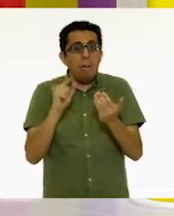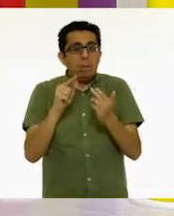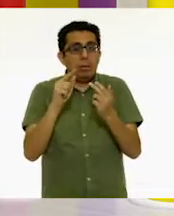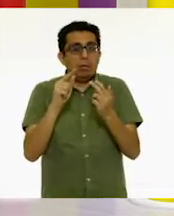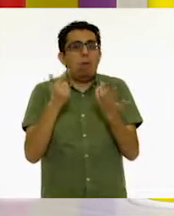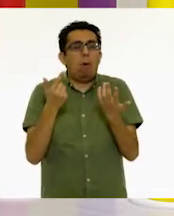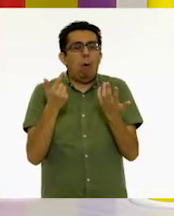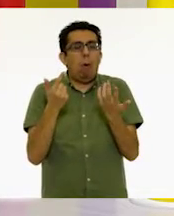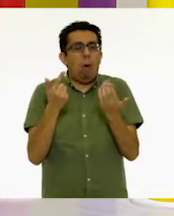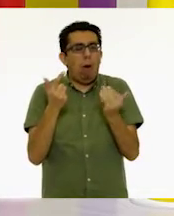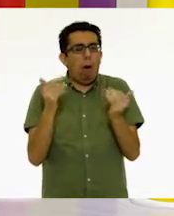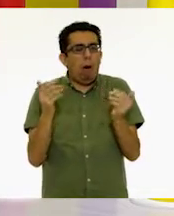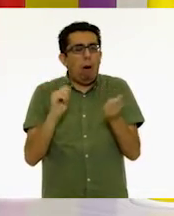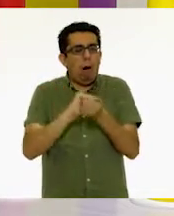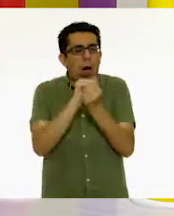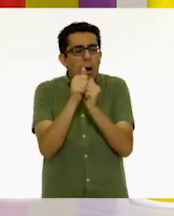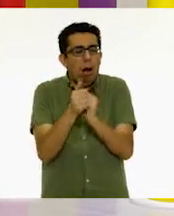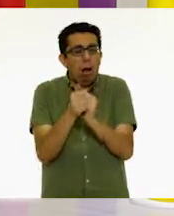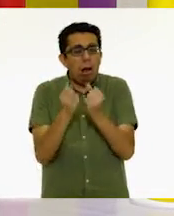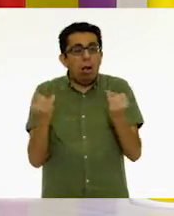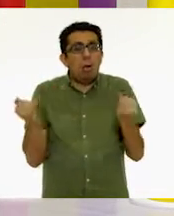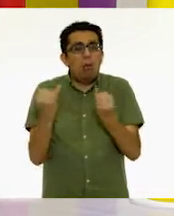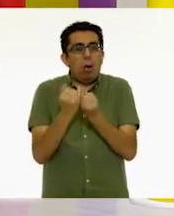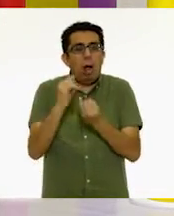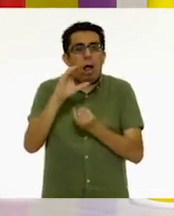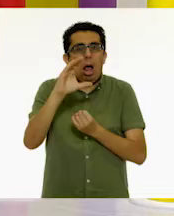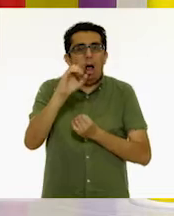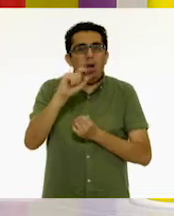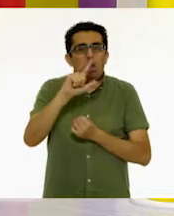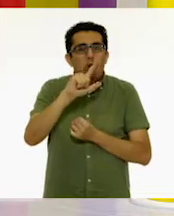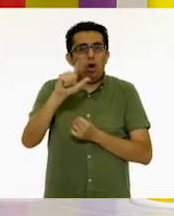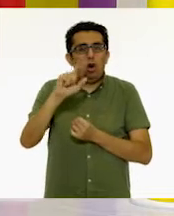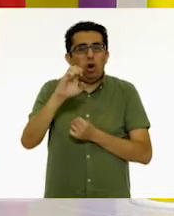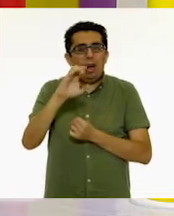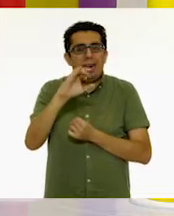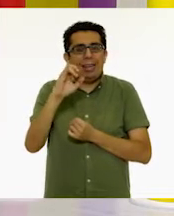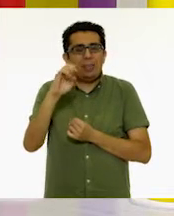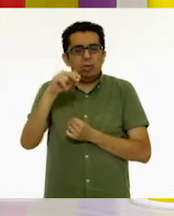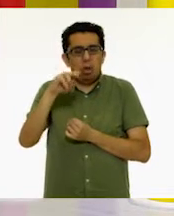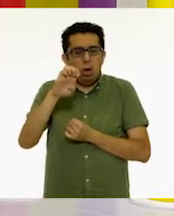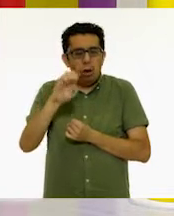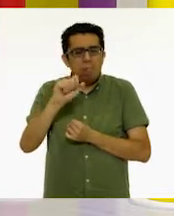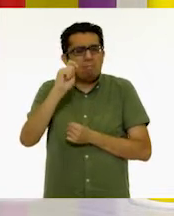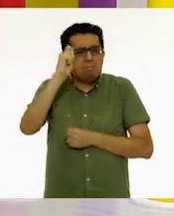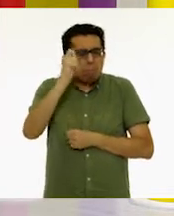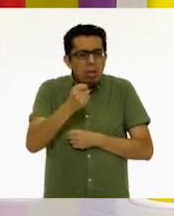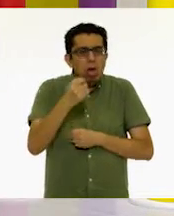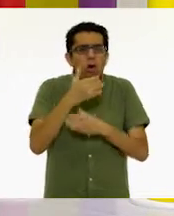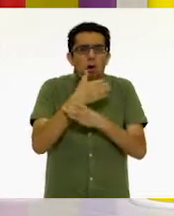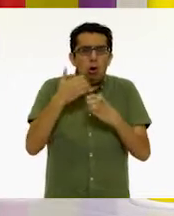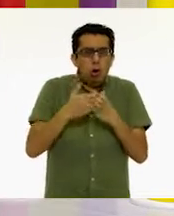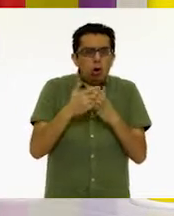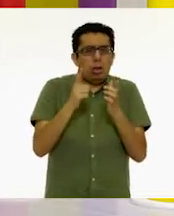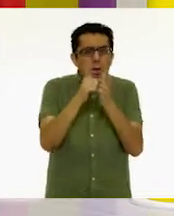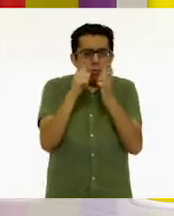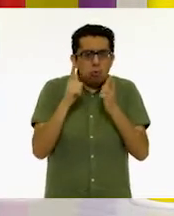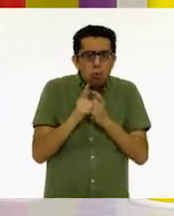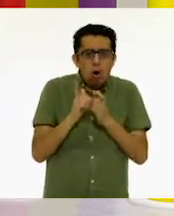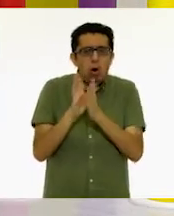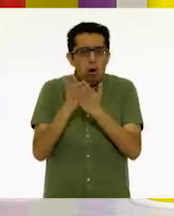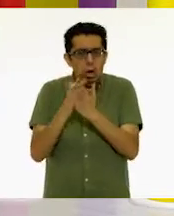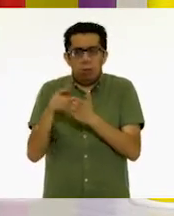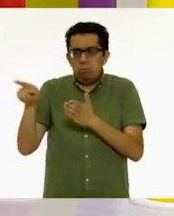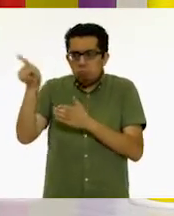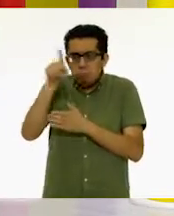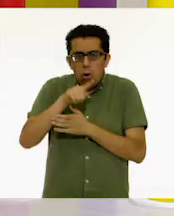Sí. Las colecciones son un conjunto de objetos o de cosas. Por ejemplo, los libros que están por allá, o